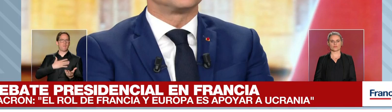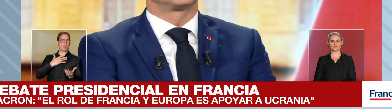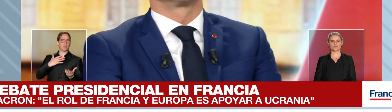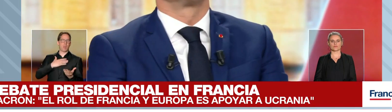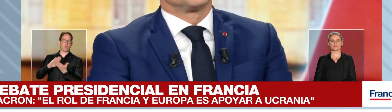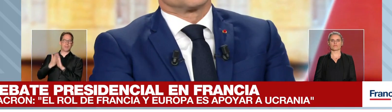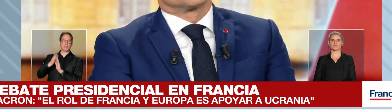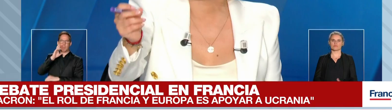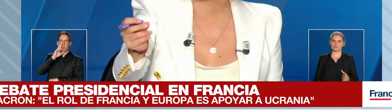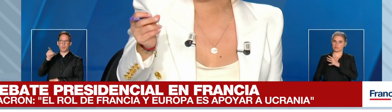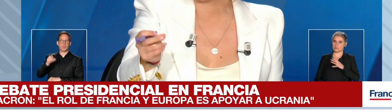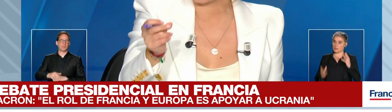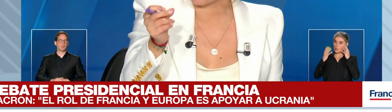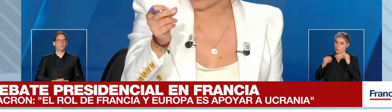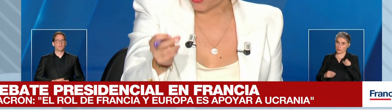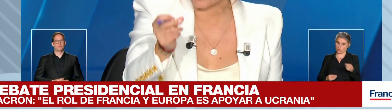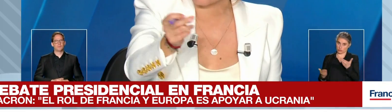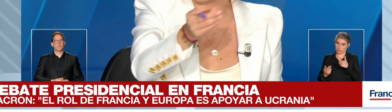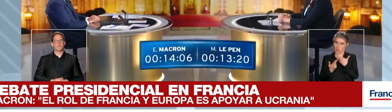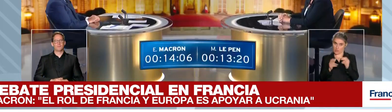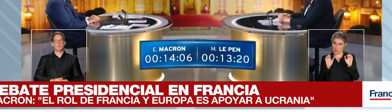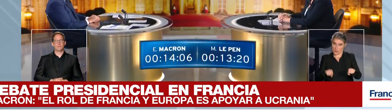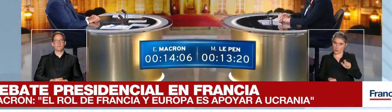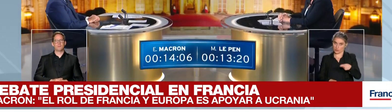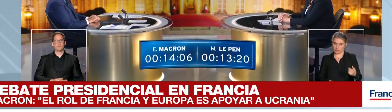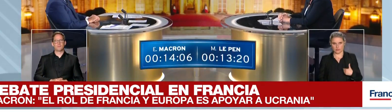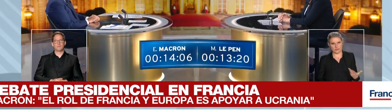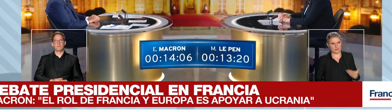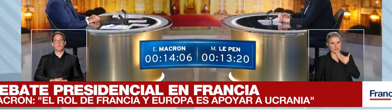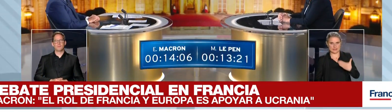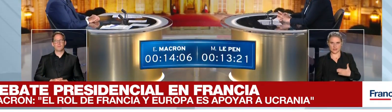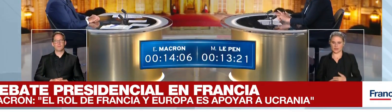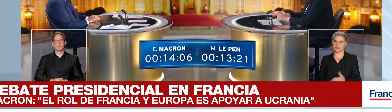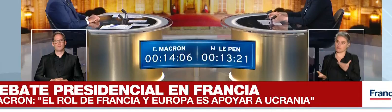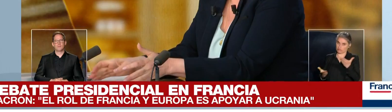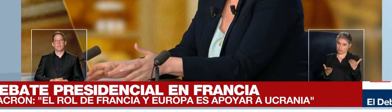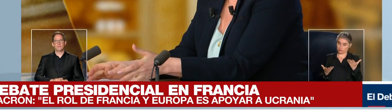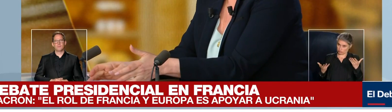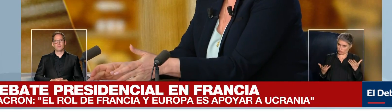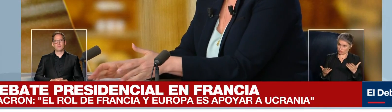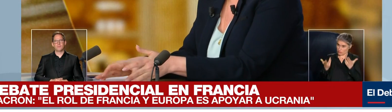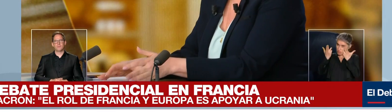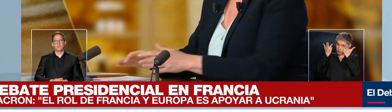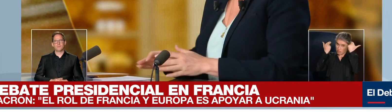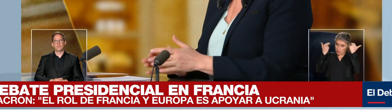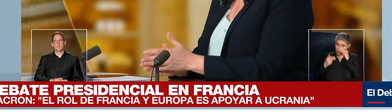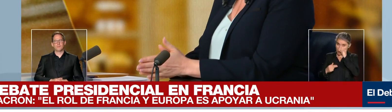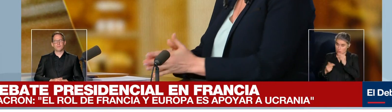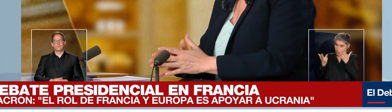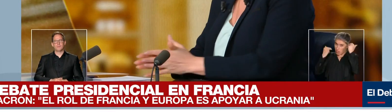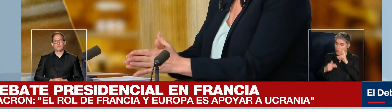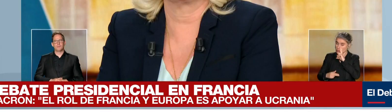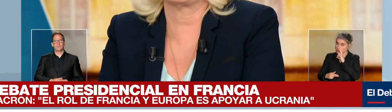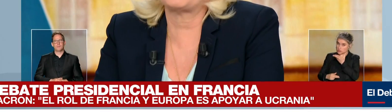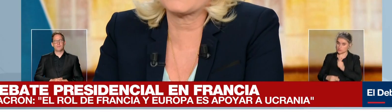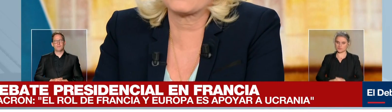están ligados a las personas cercanas al poder ruso. Le Pen, usted puede responder a lo que acaba de decir Emmanuel Macron. ¿Depende usted